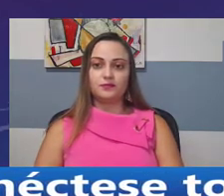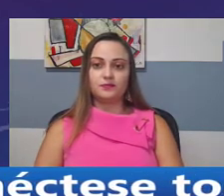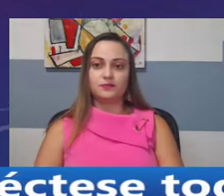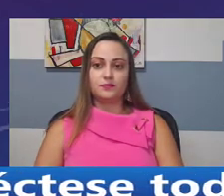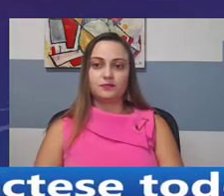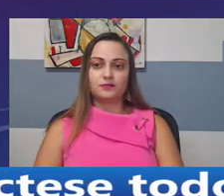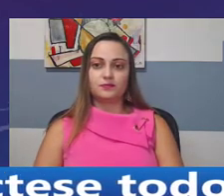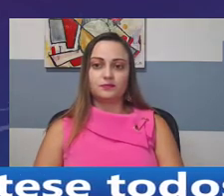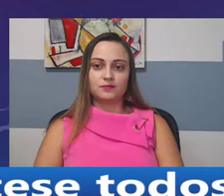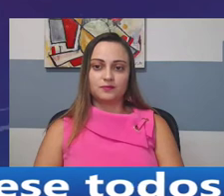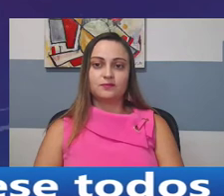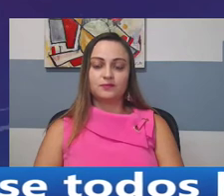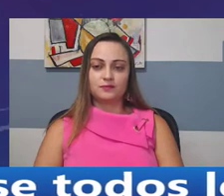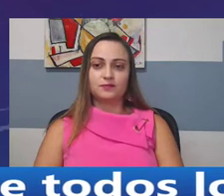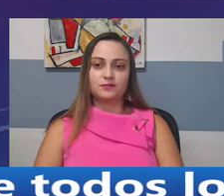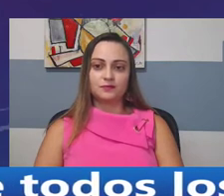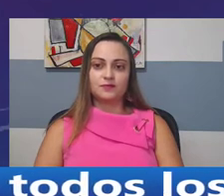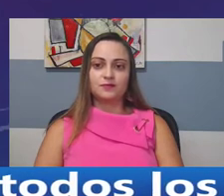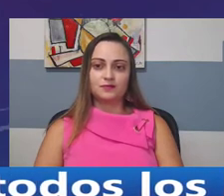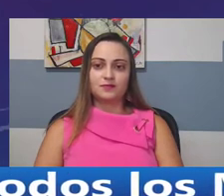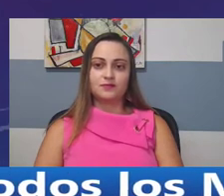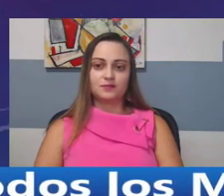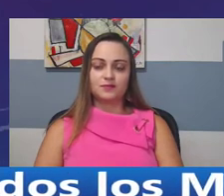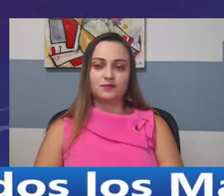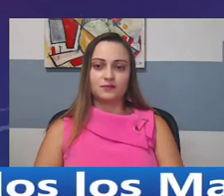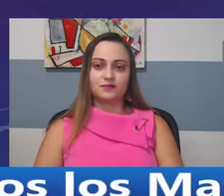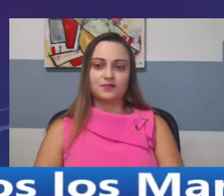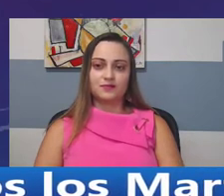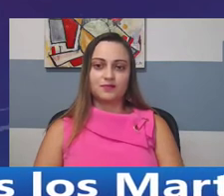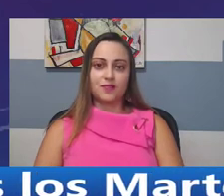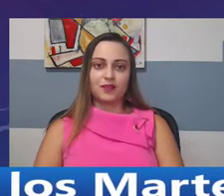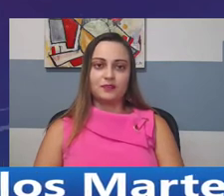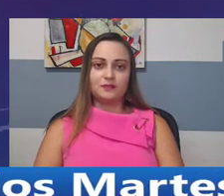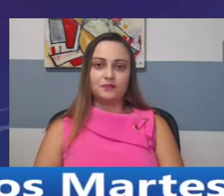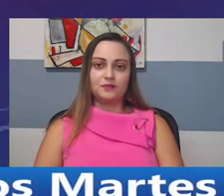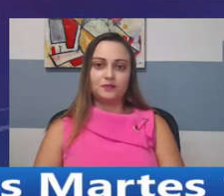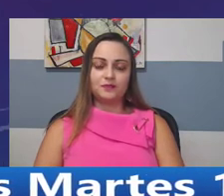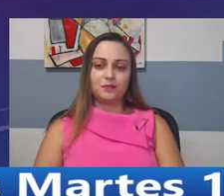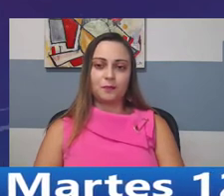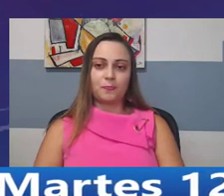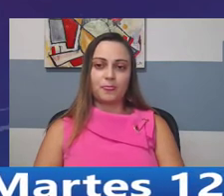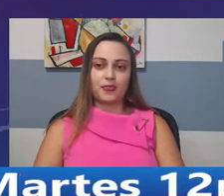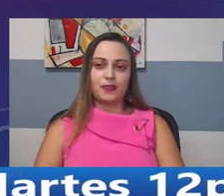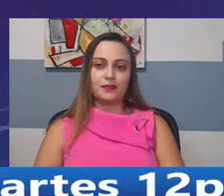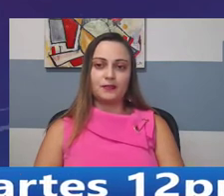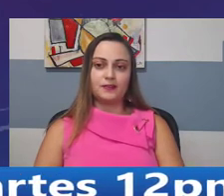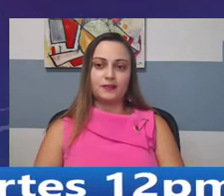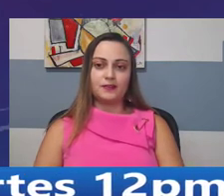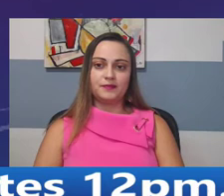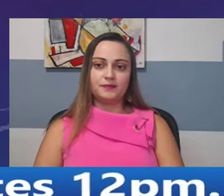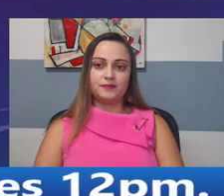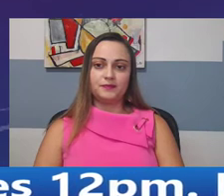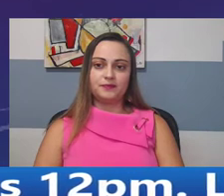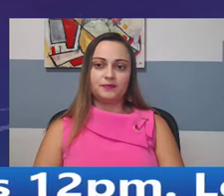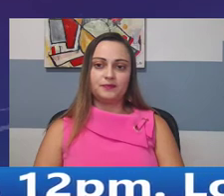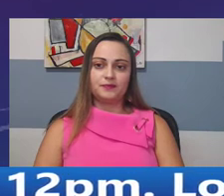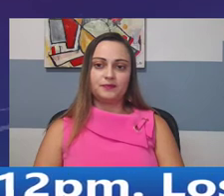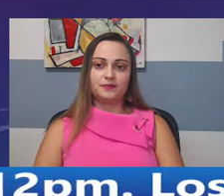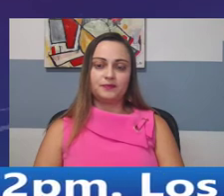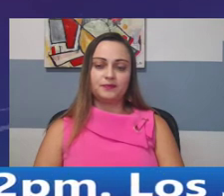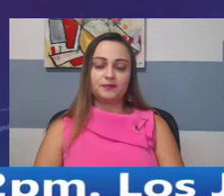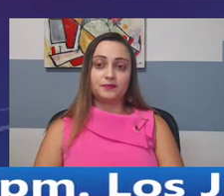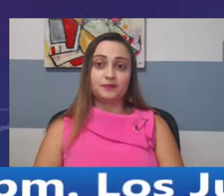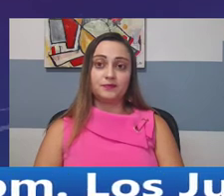para enseñarles a ustedes también las casas de más de un millón de dólares. Entonces, bueno, esto... Dime ahora,